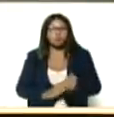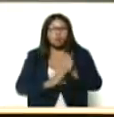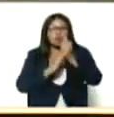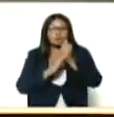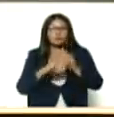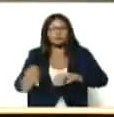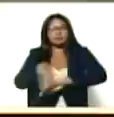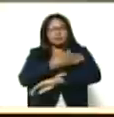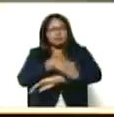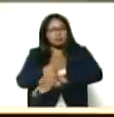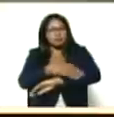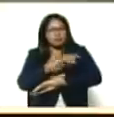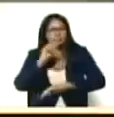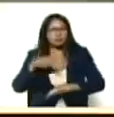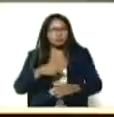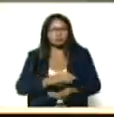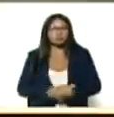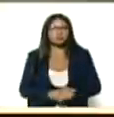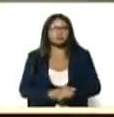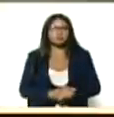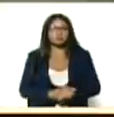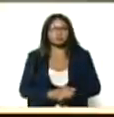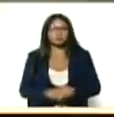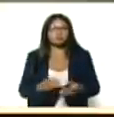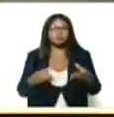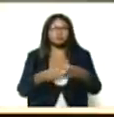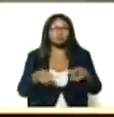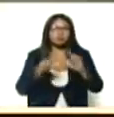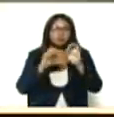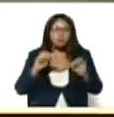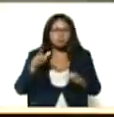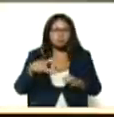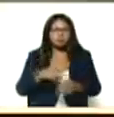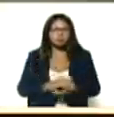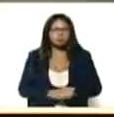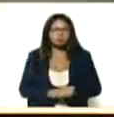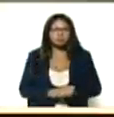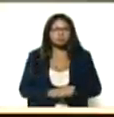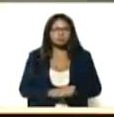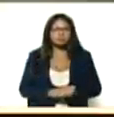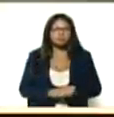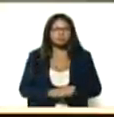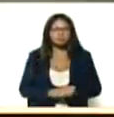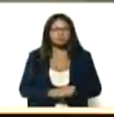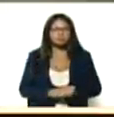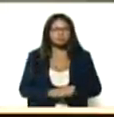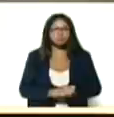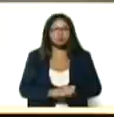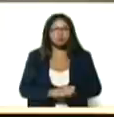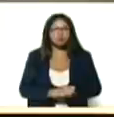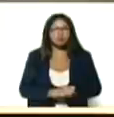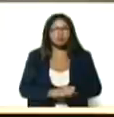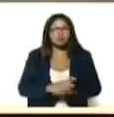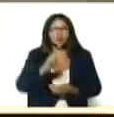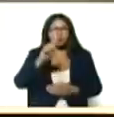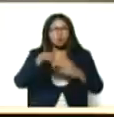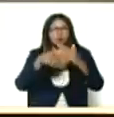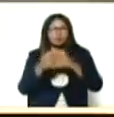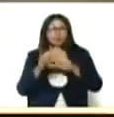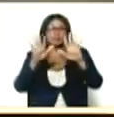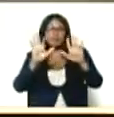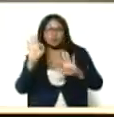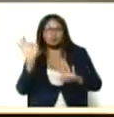calle y el aparato electoral de militantes del 1x10 que estamos actualizando y